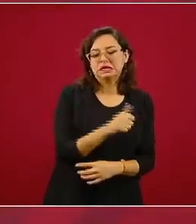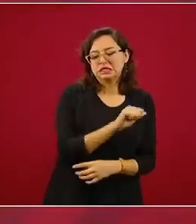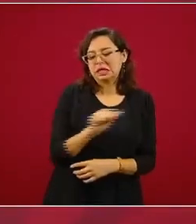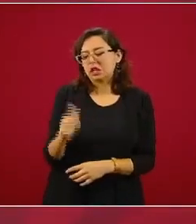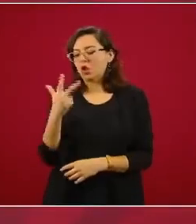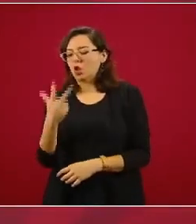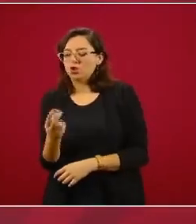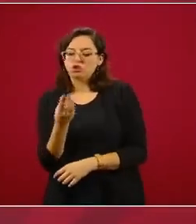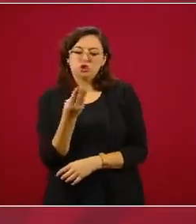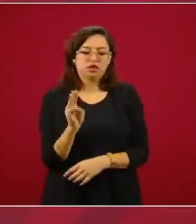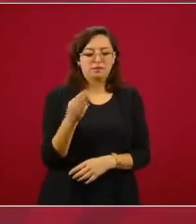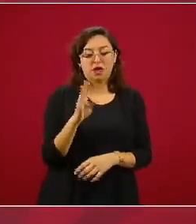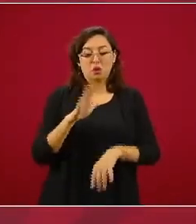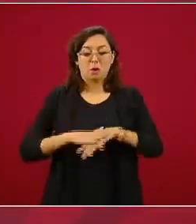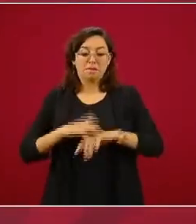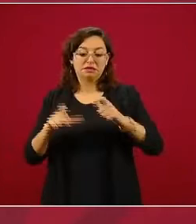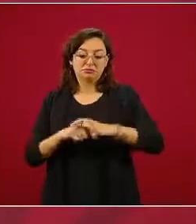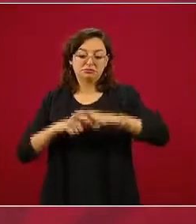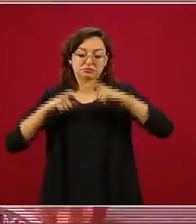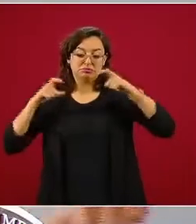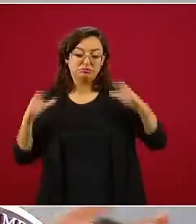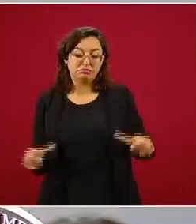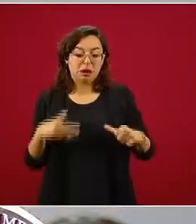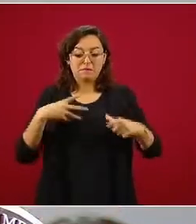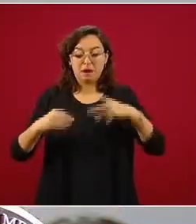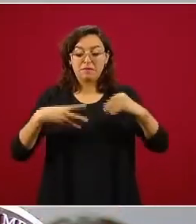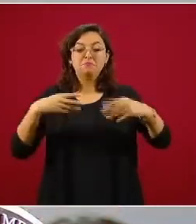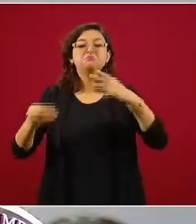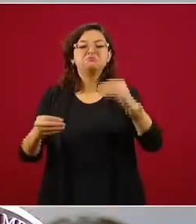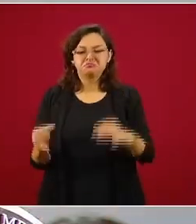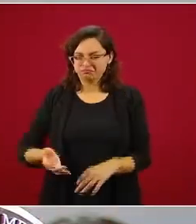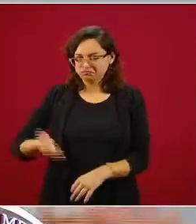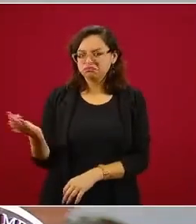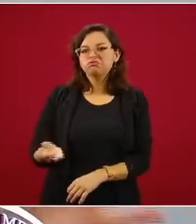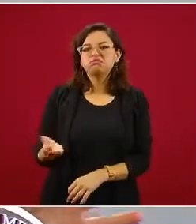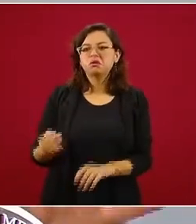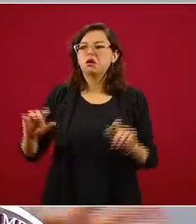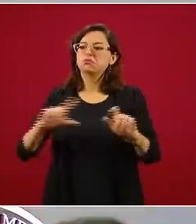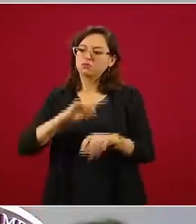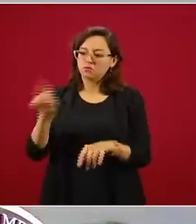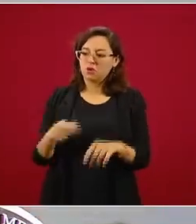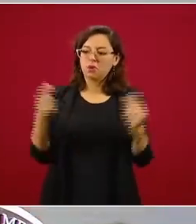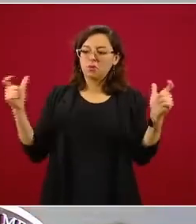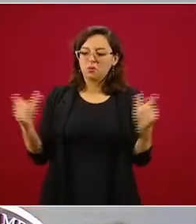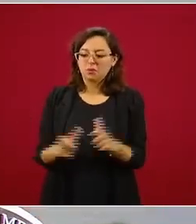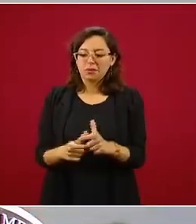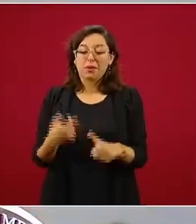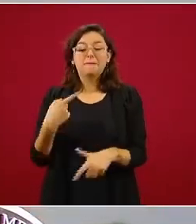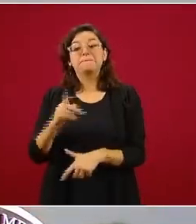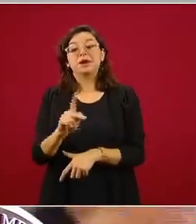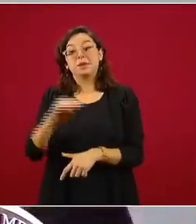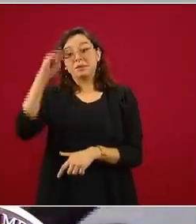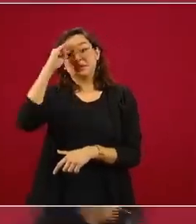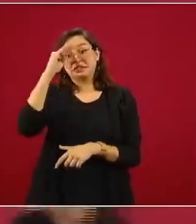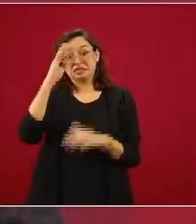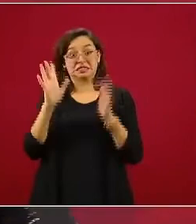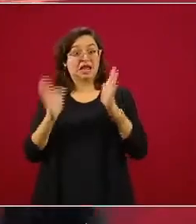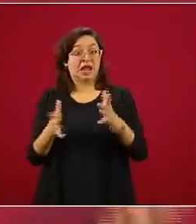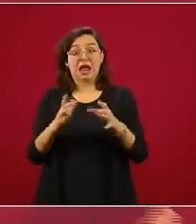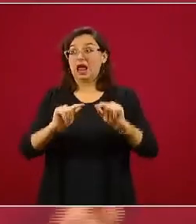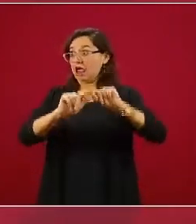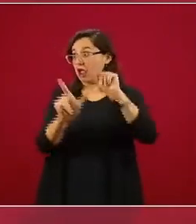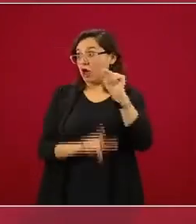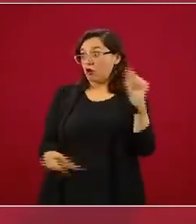mayo y posteriormente empezará a descender, cosa que ha ocurrido, pero no debe nadie confundirse con que la epidemia